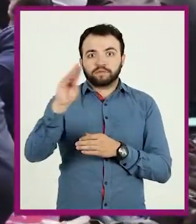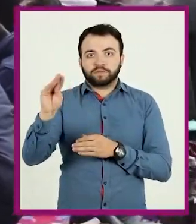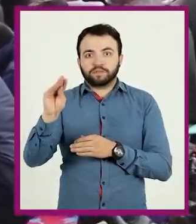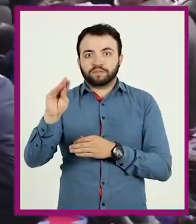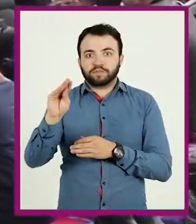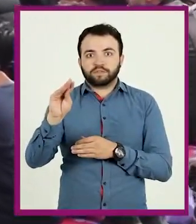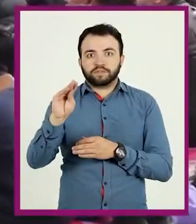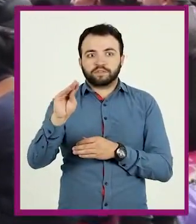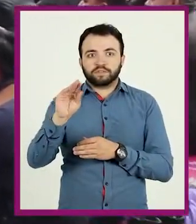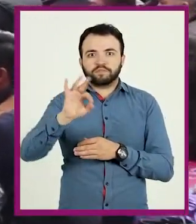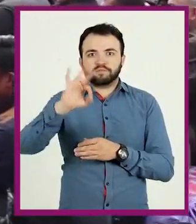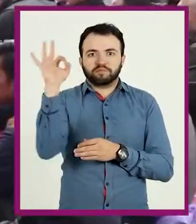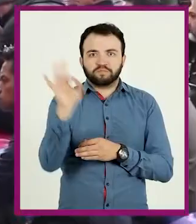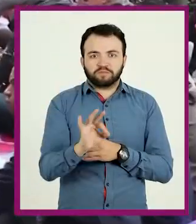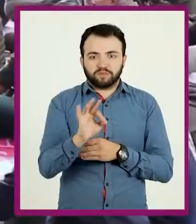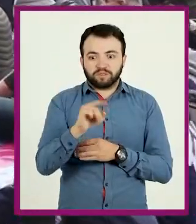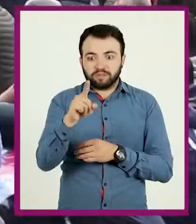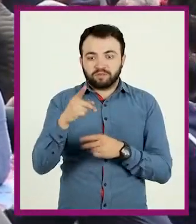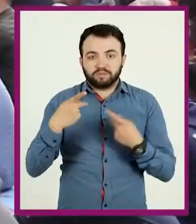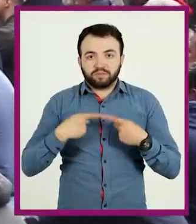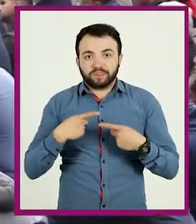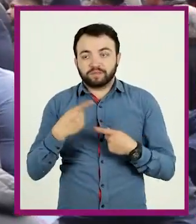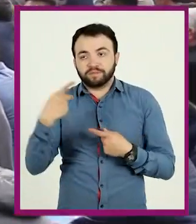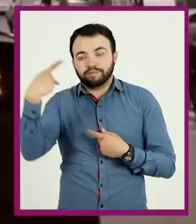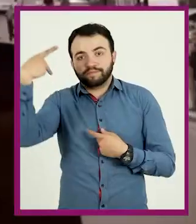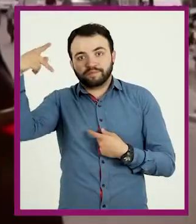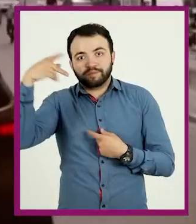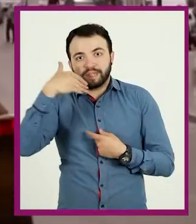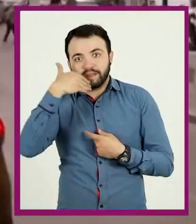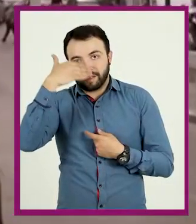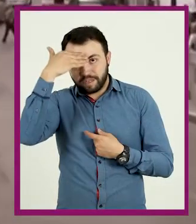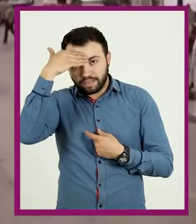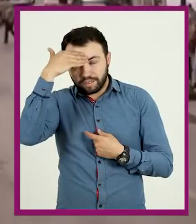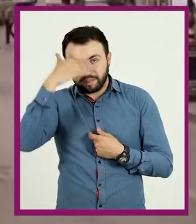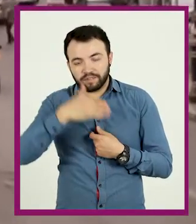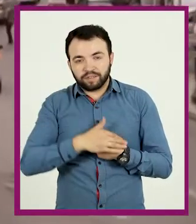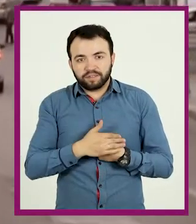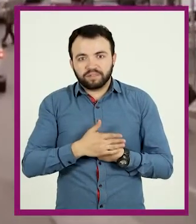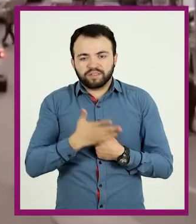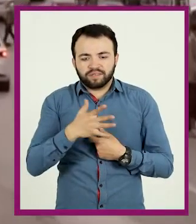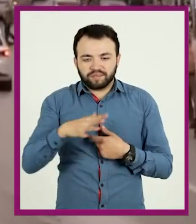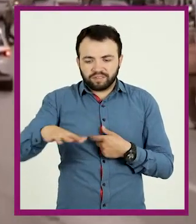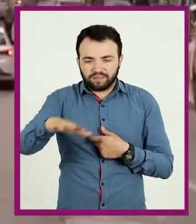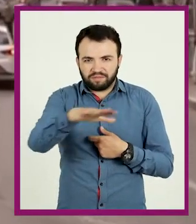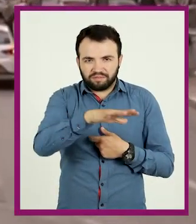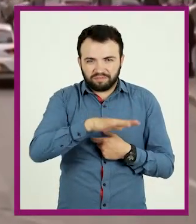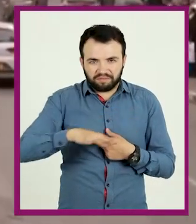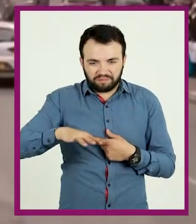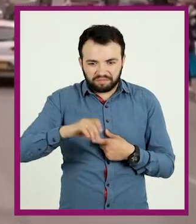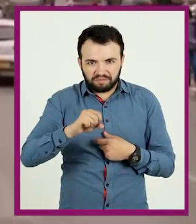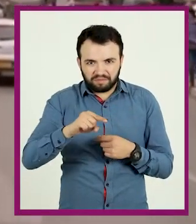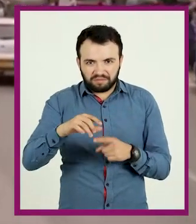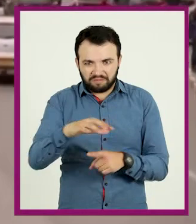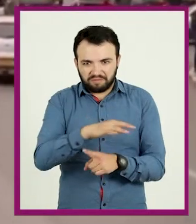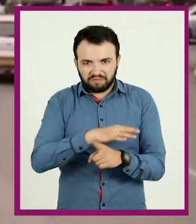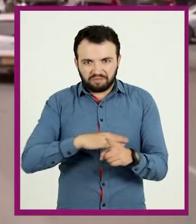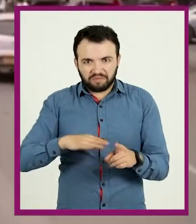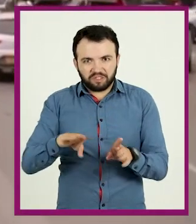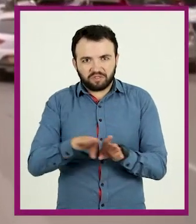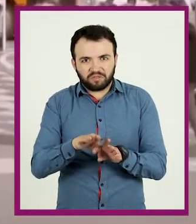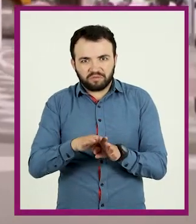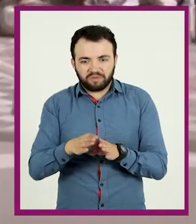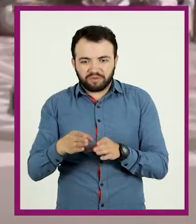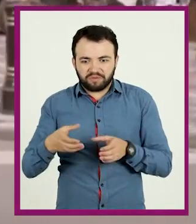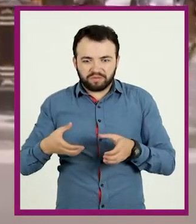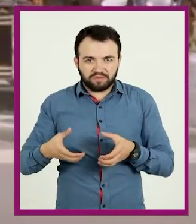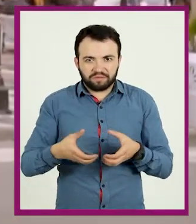99% de la población es árabe y matzigén. Debido a su ubicación geográfica, en el cruce de caminos